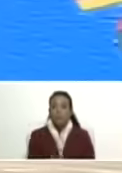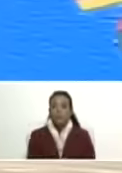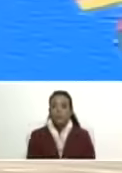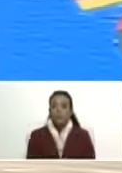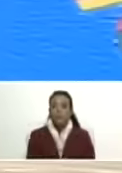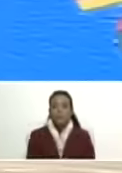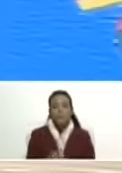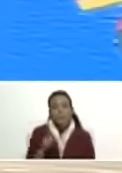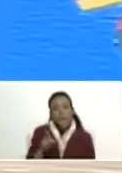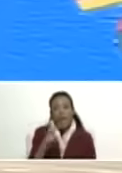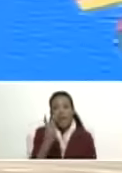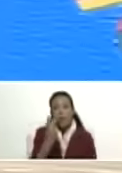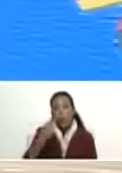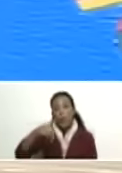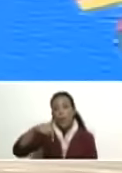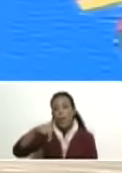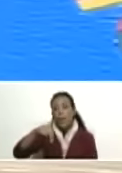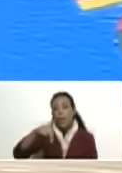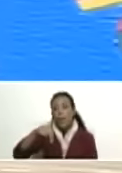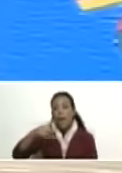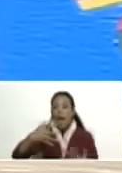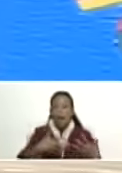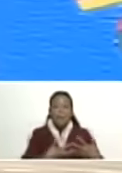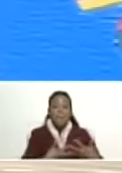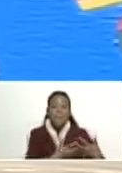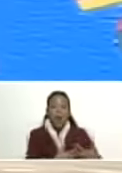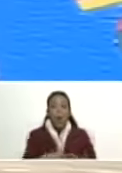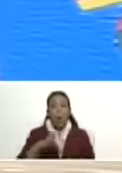en que el Imperio Británico